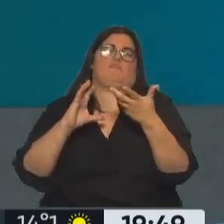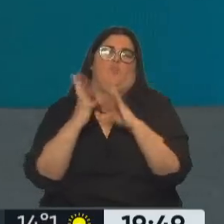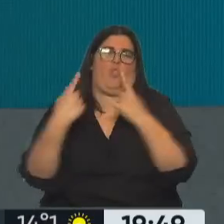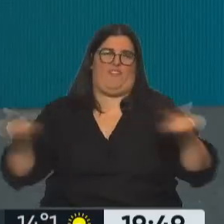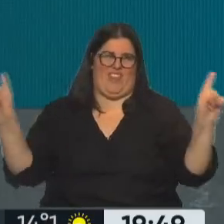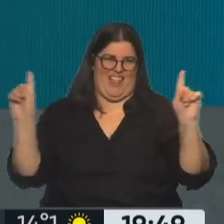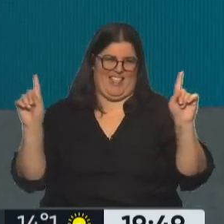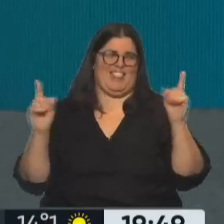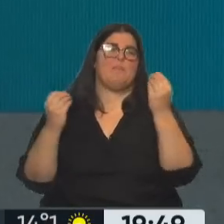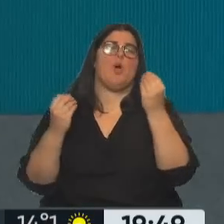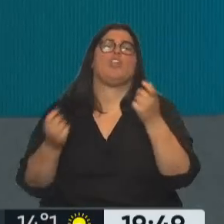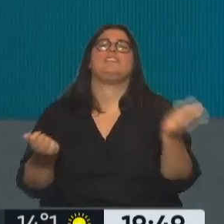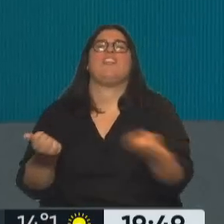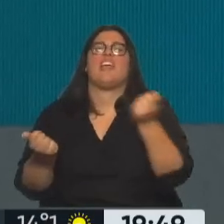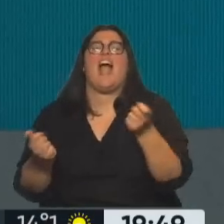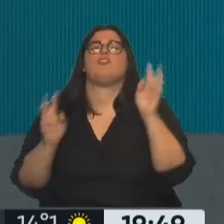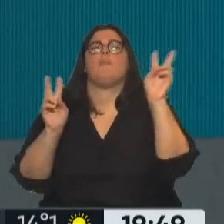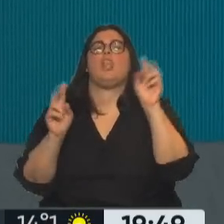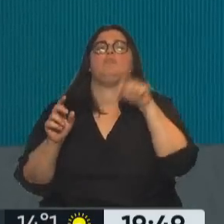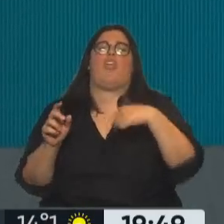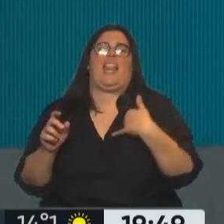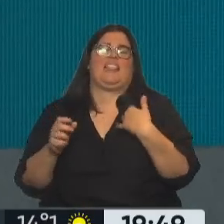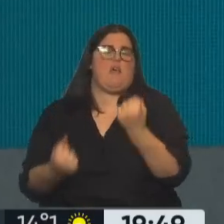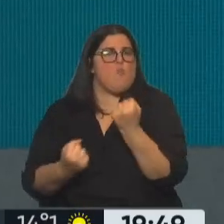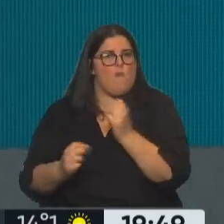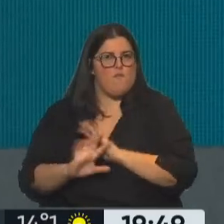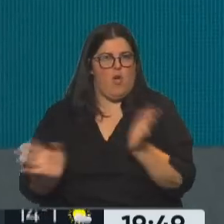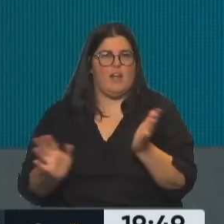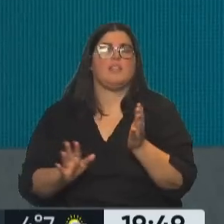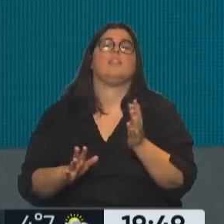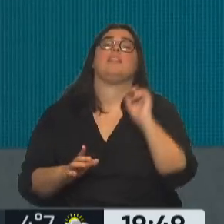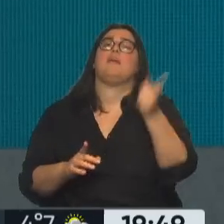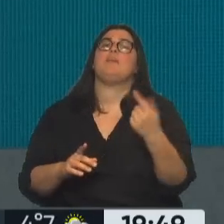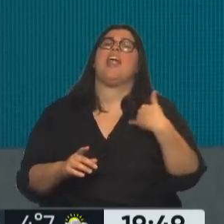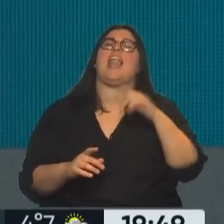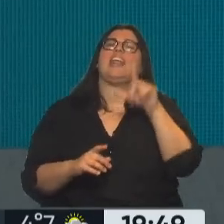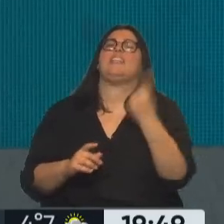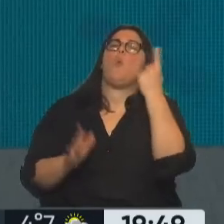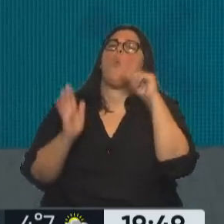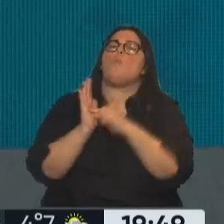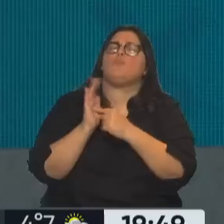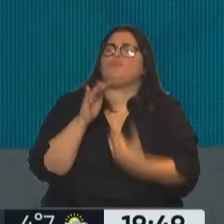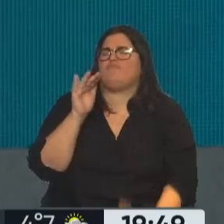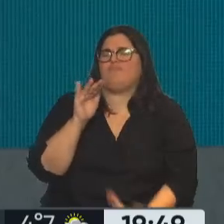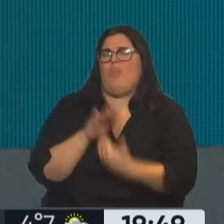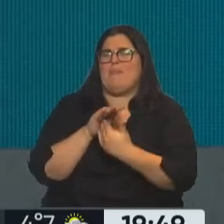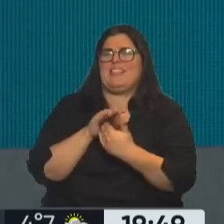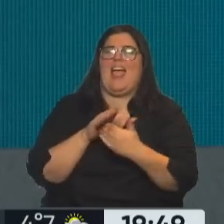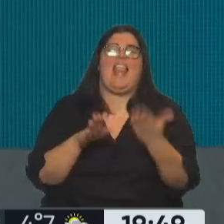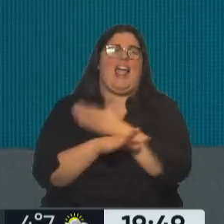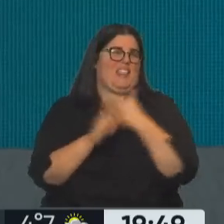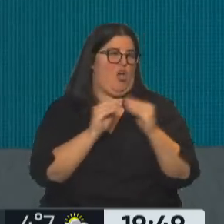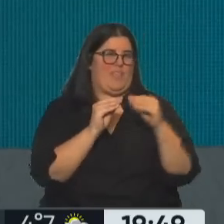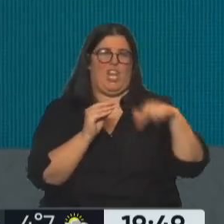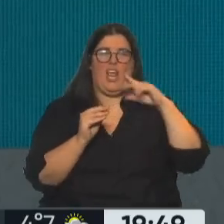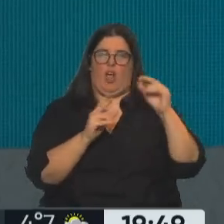peso de los sindicatos y del peronismo en la República Argentina. Y segundo, que la Argentina tiene una característica que es central, que un poco la planteaba Nico recién,